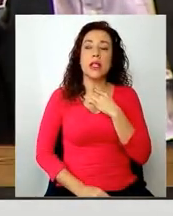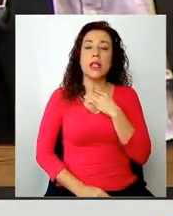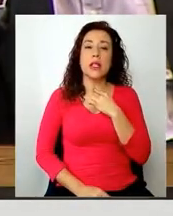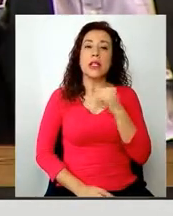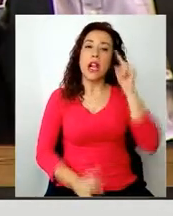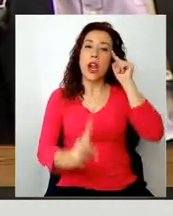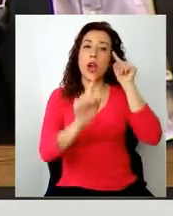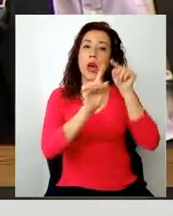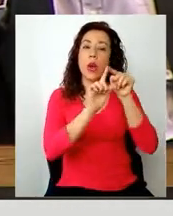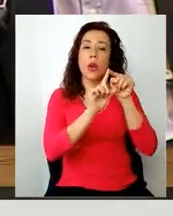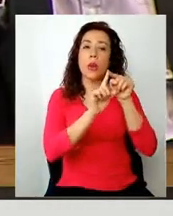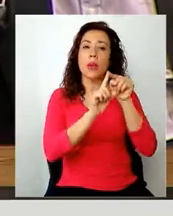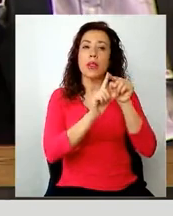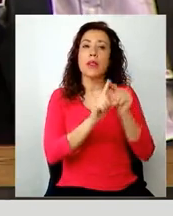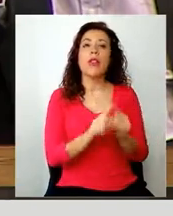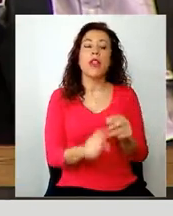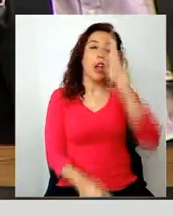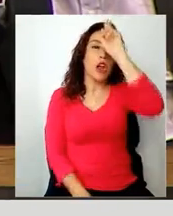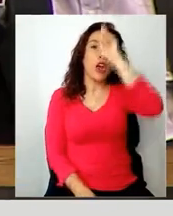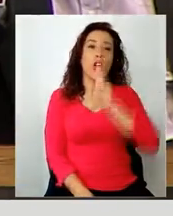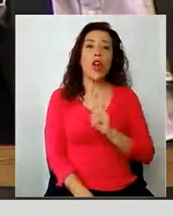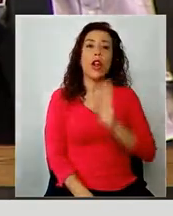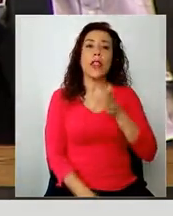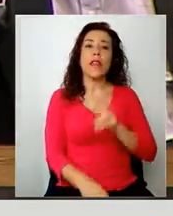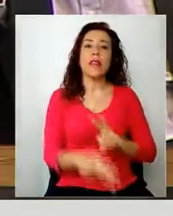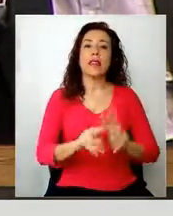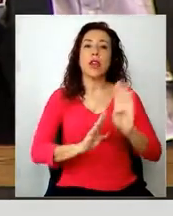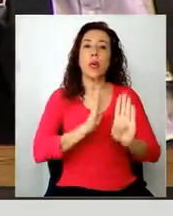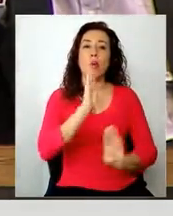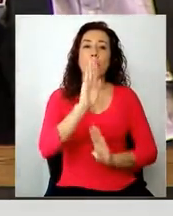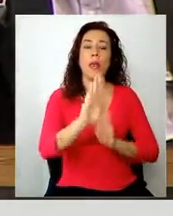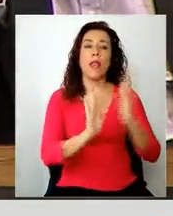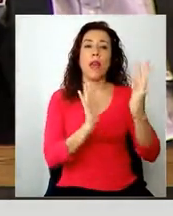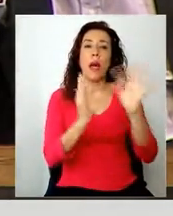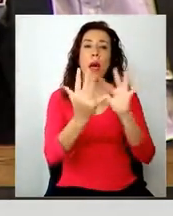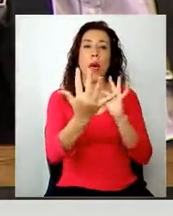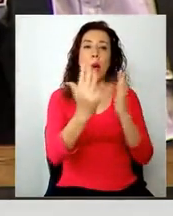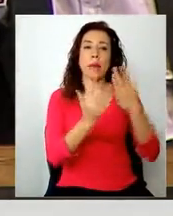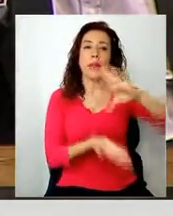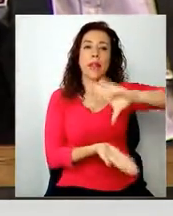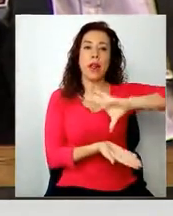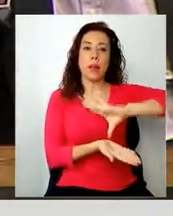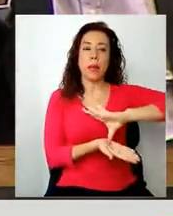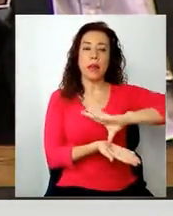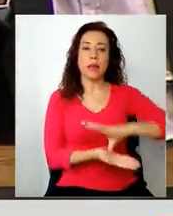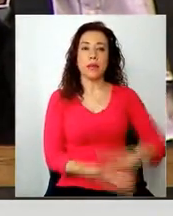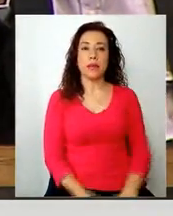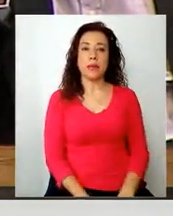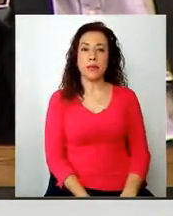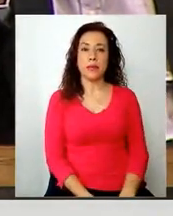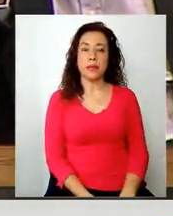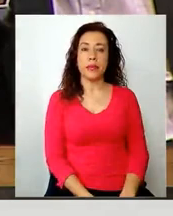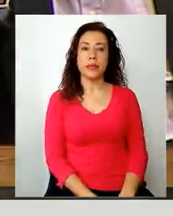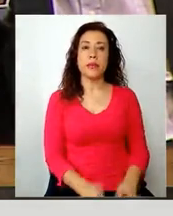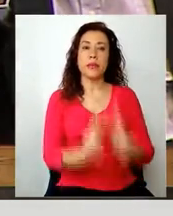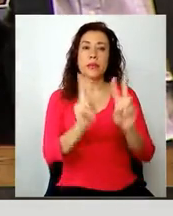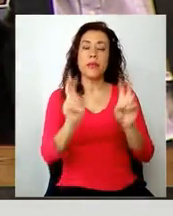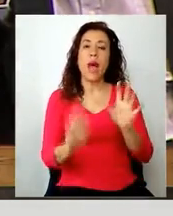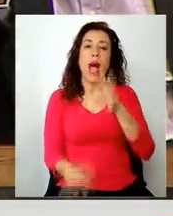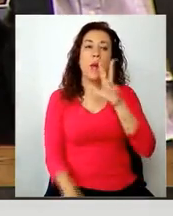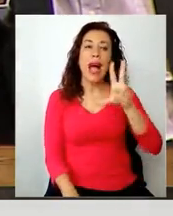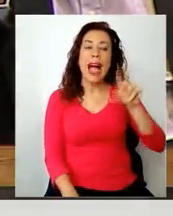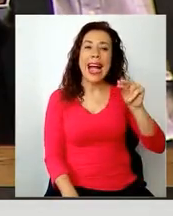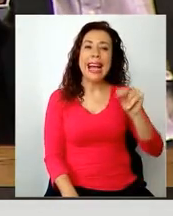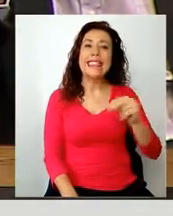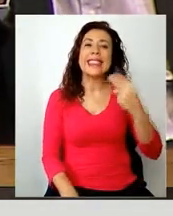el rol que tiene que jugar el cuidado del medio ambiente en el país con respecto a aguas grises escuché Atentamente